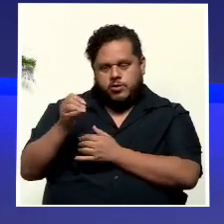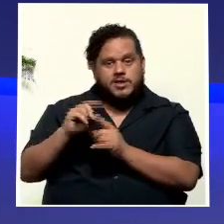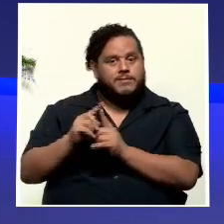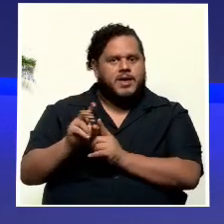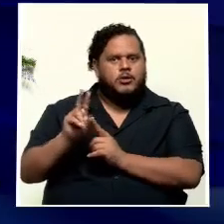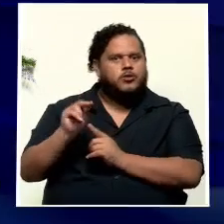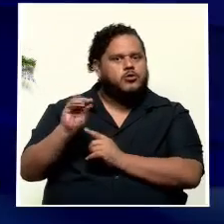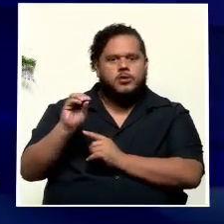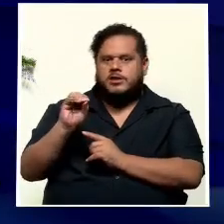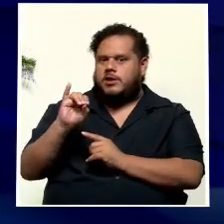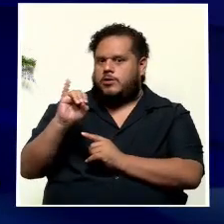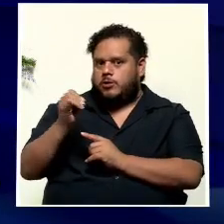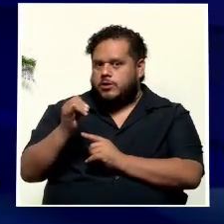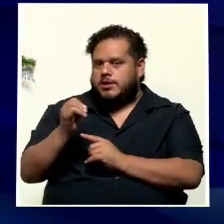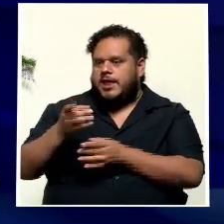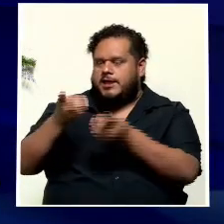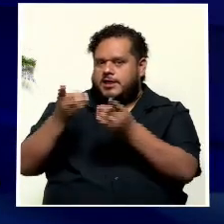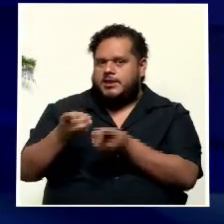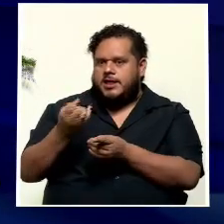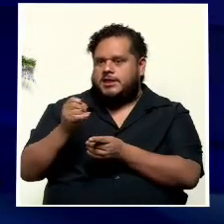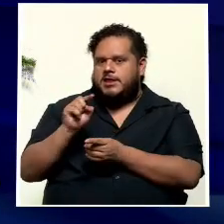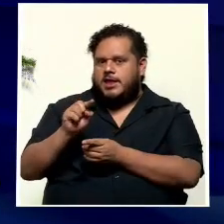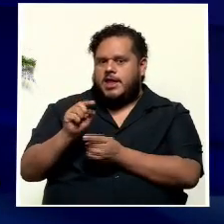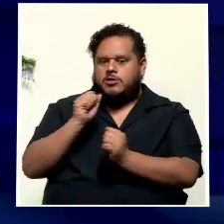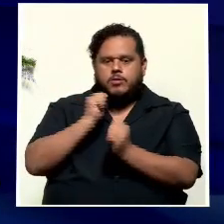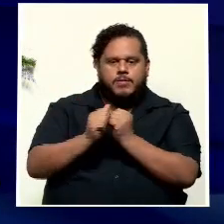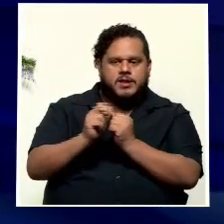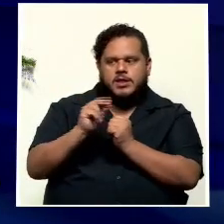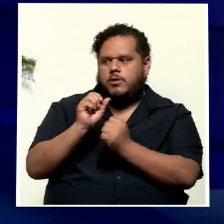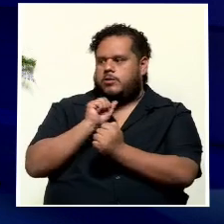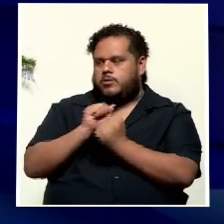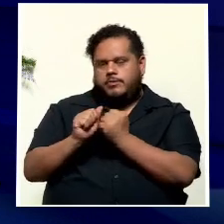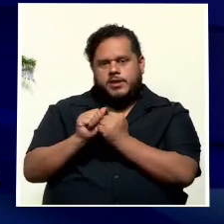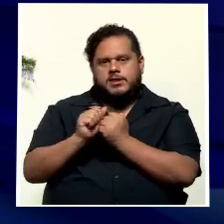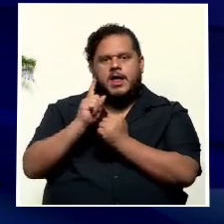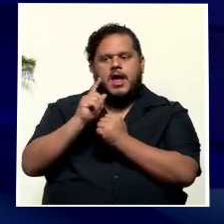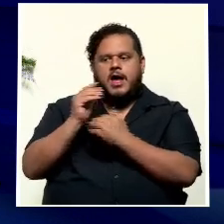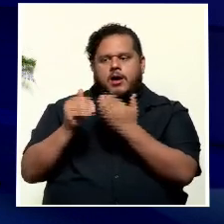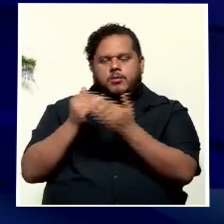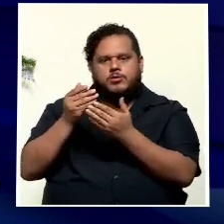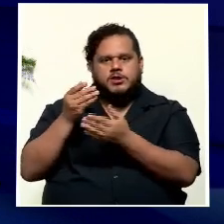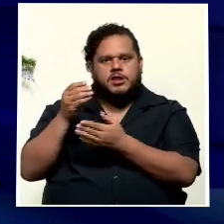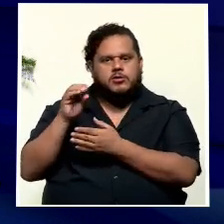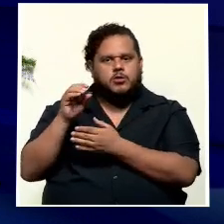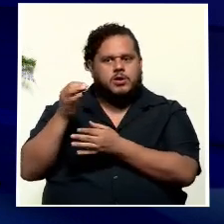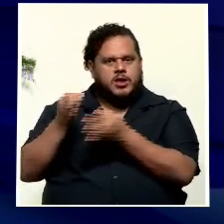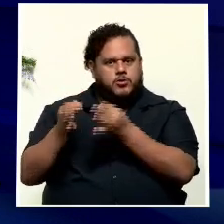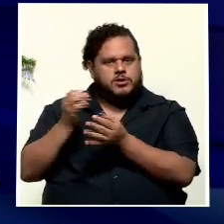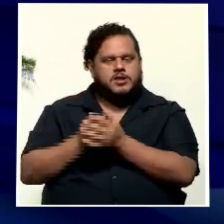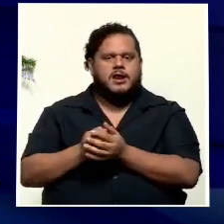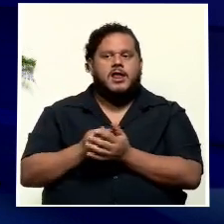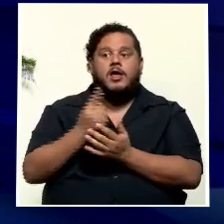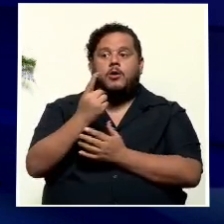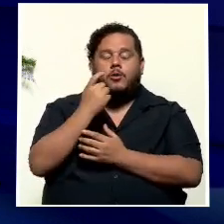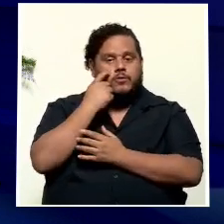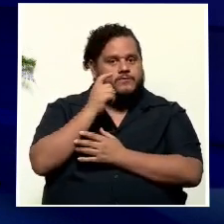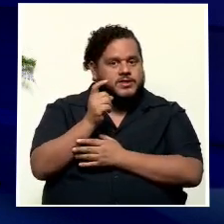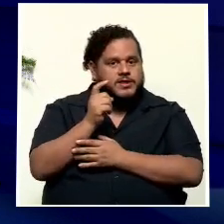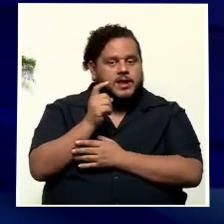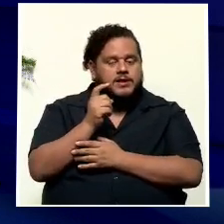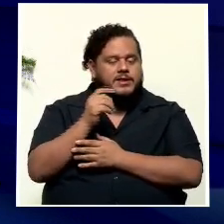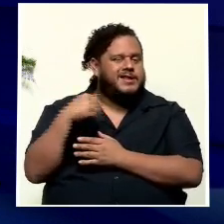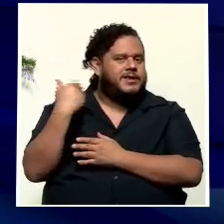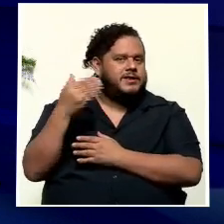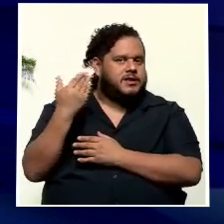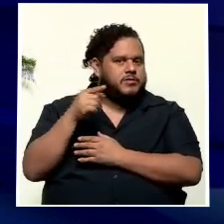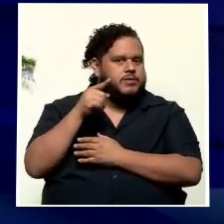OIJ el que decide si eso pasa o no pasa a un proceso judicial. Es un fiscal que después